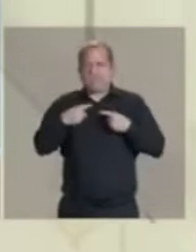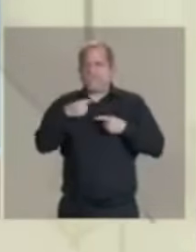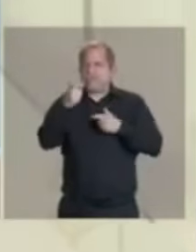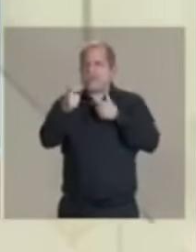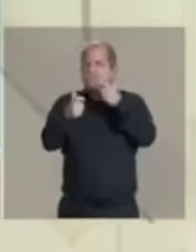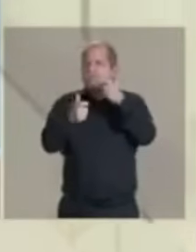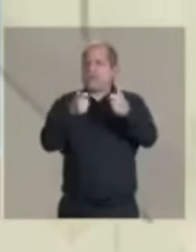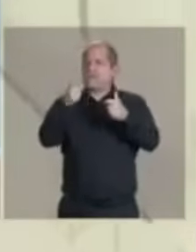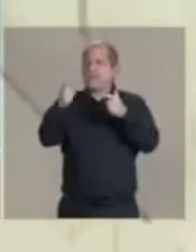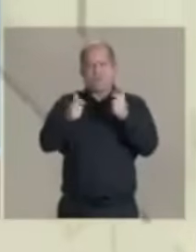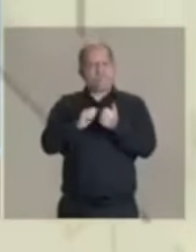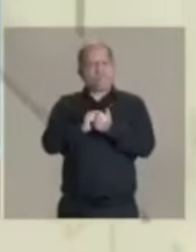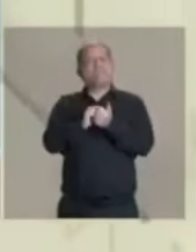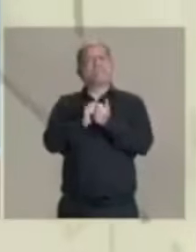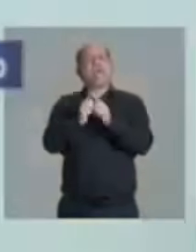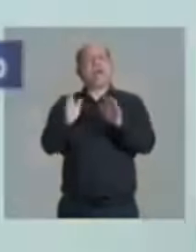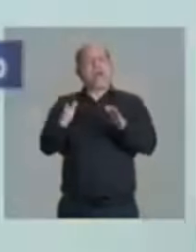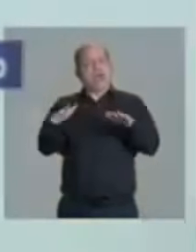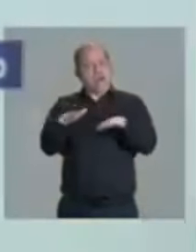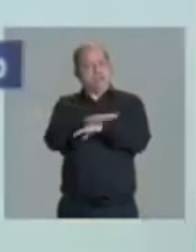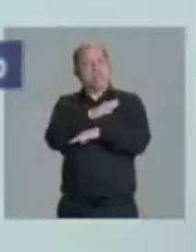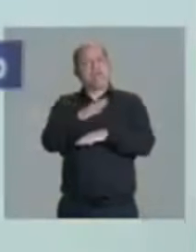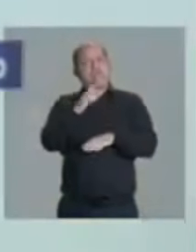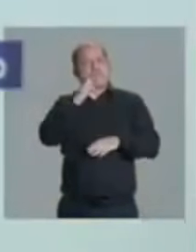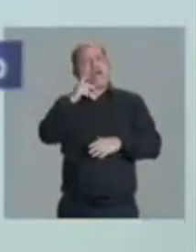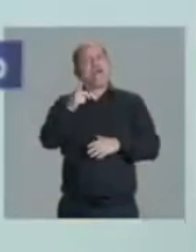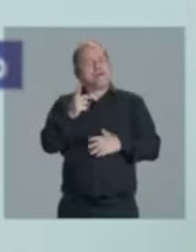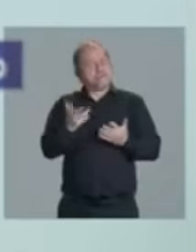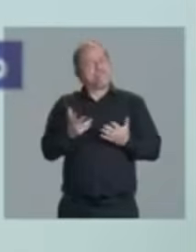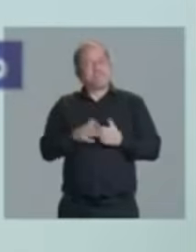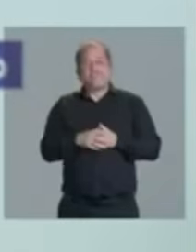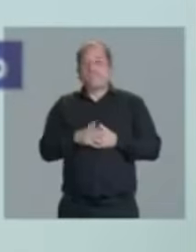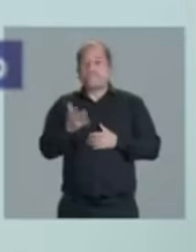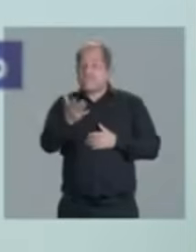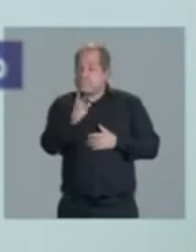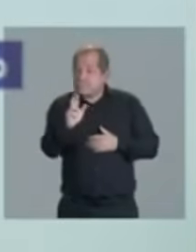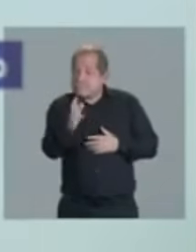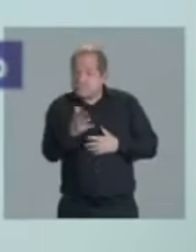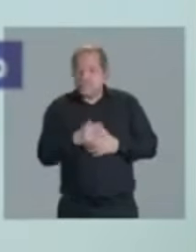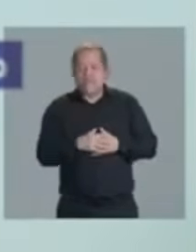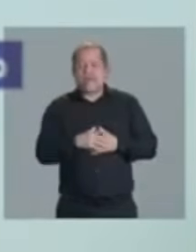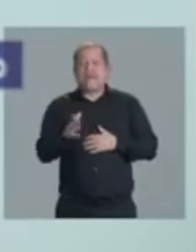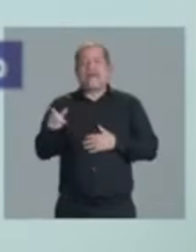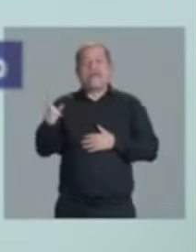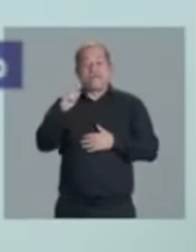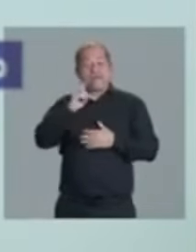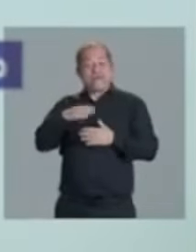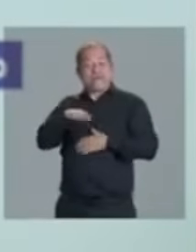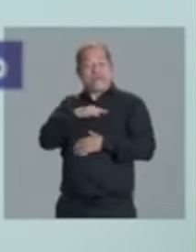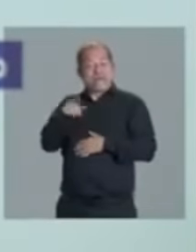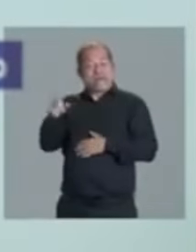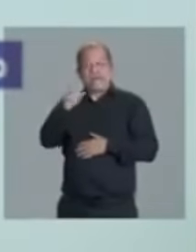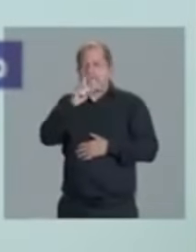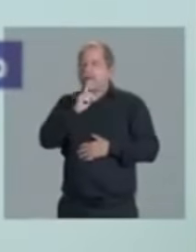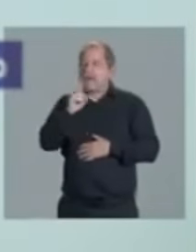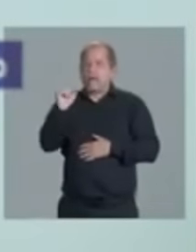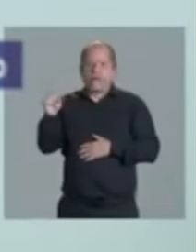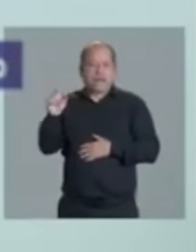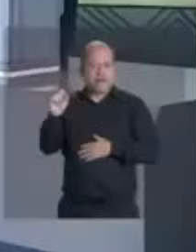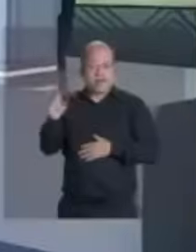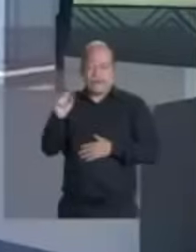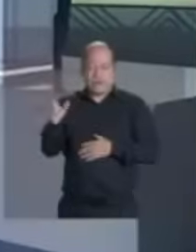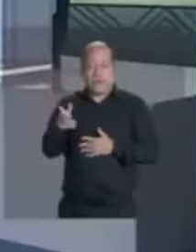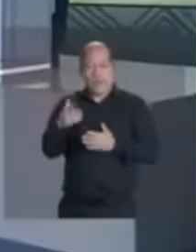Candidata Xóchitl. Pues la candidata de las mentiras no quiere decir que durante su gestión se redujo la construcción de vivienda